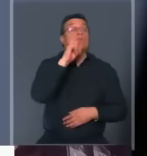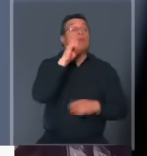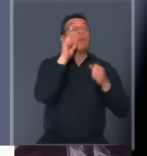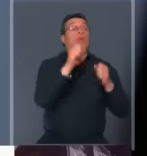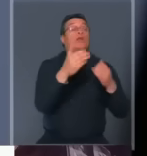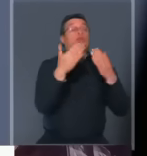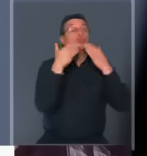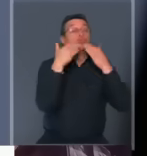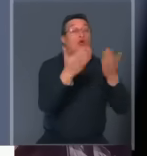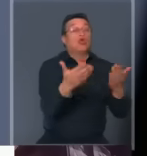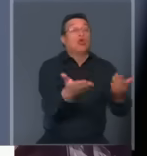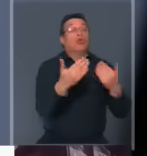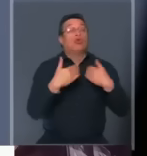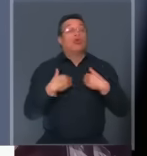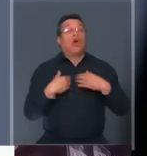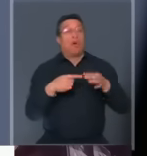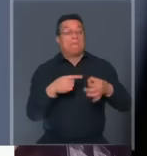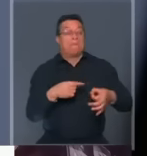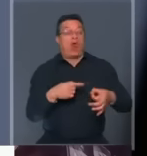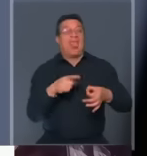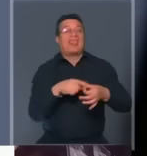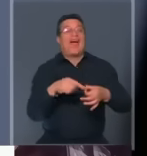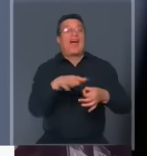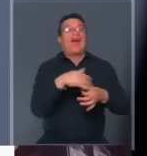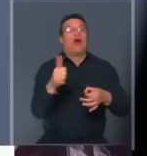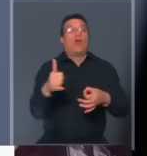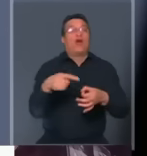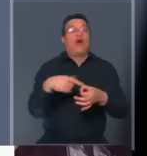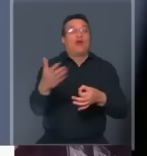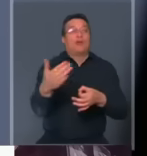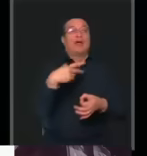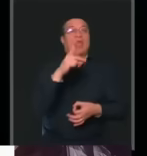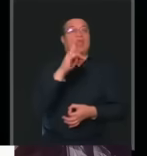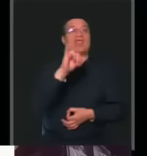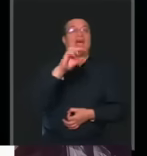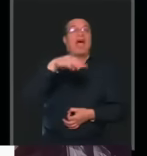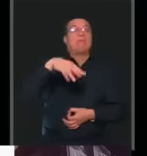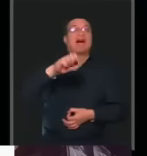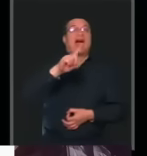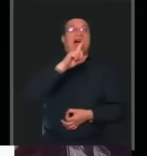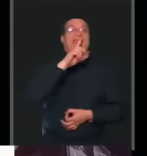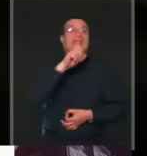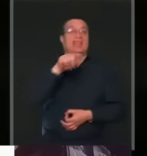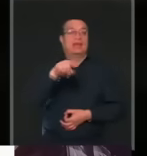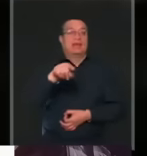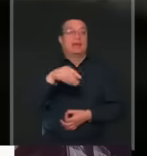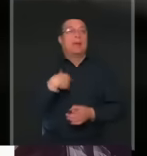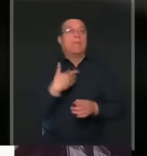regalar la moneda interna del juego, diamantes.